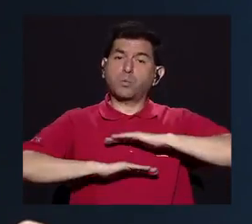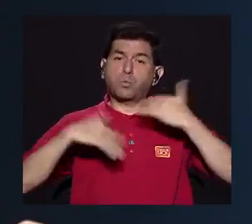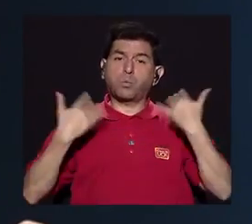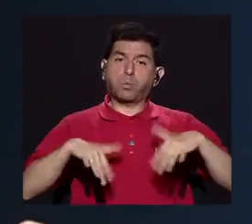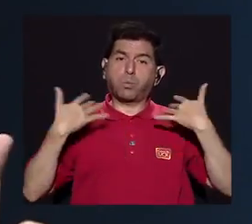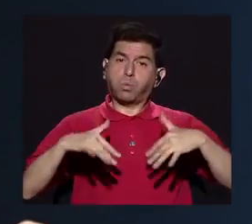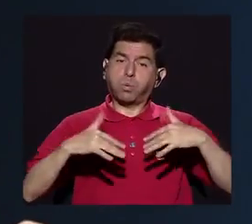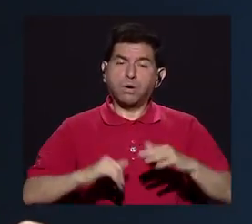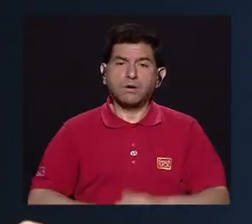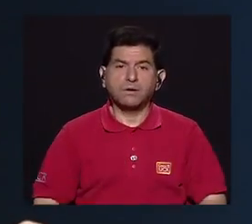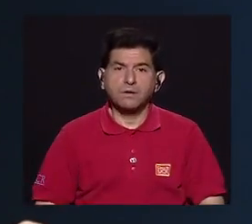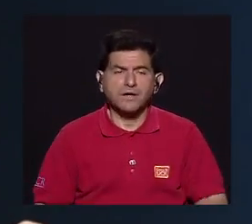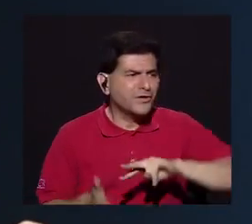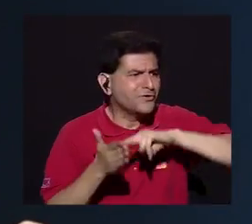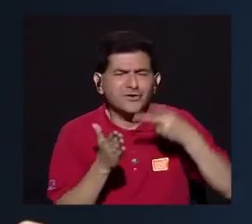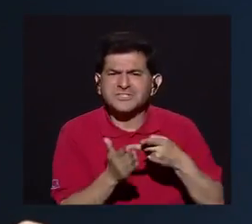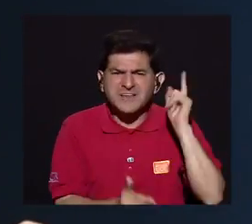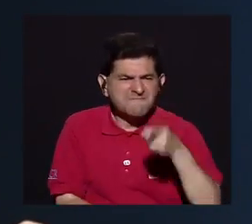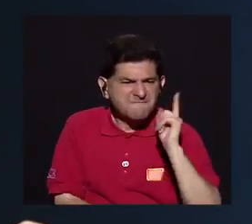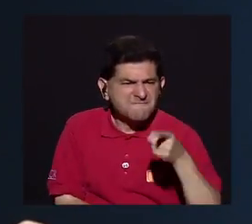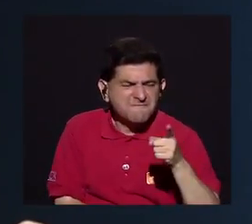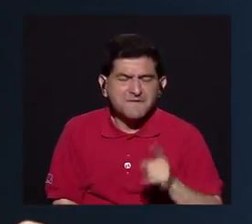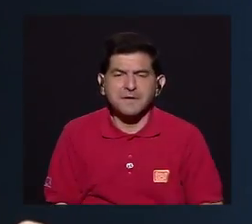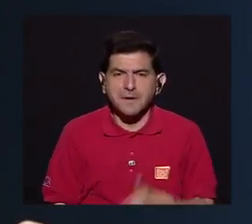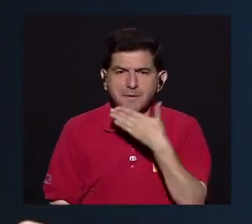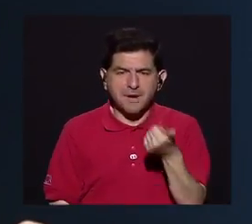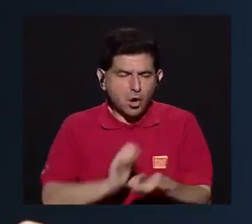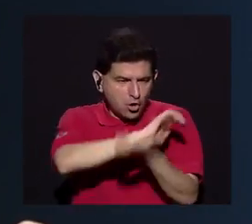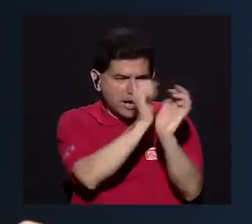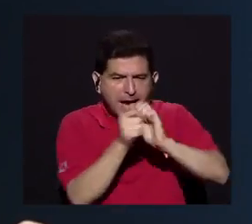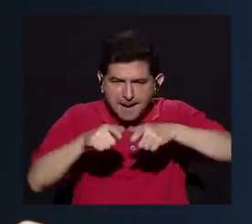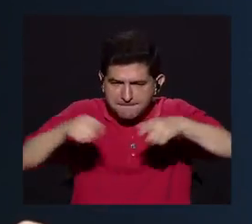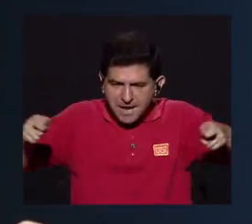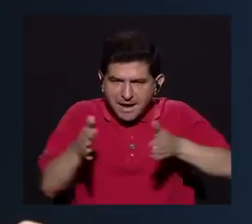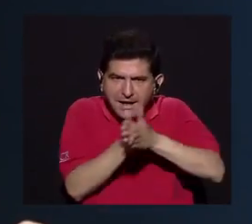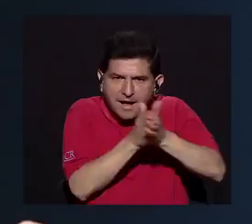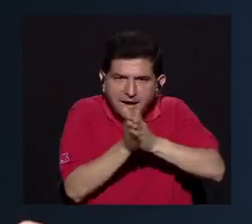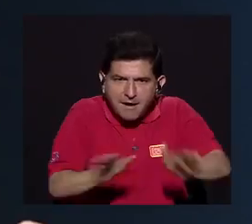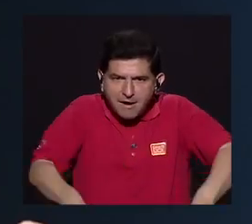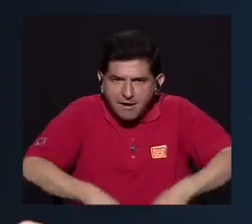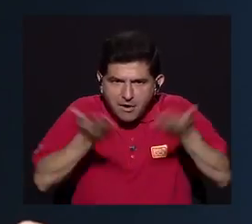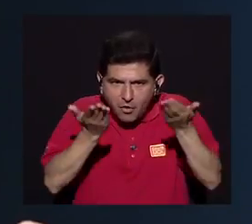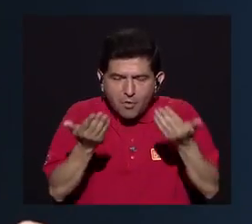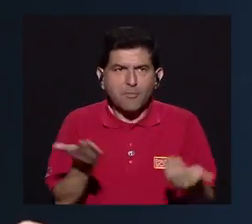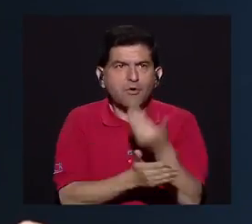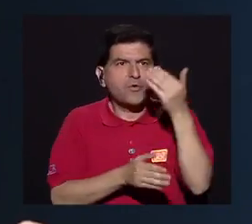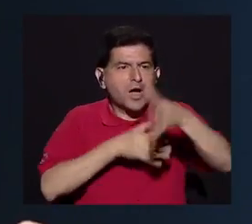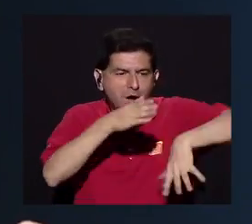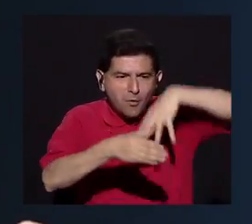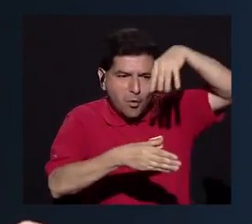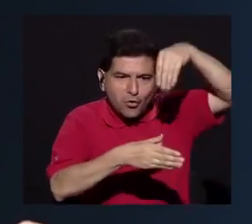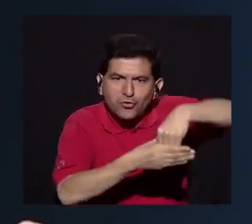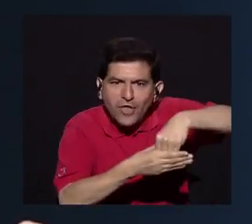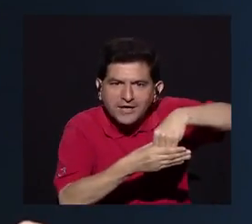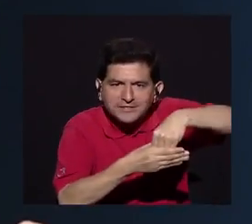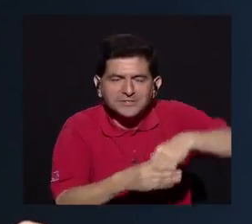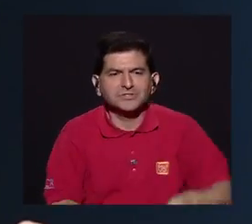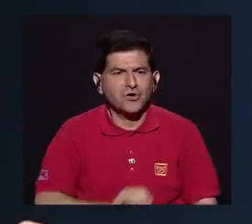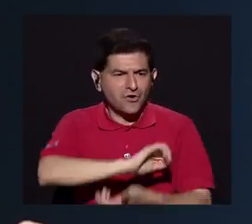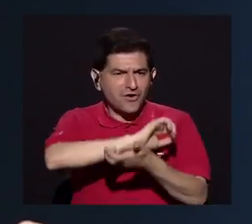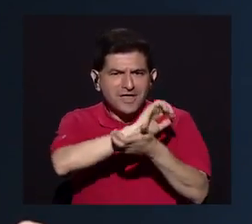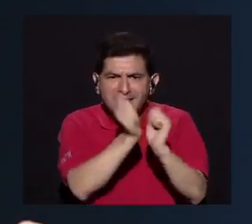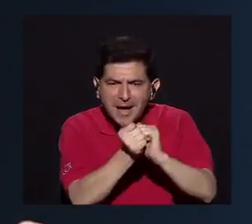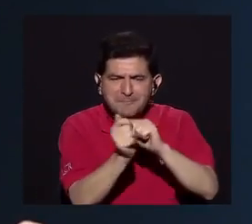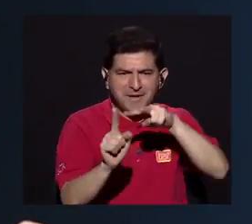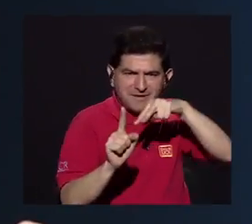Entonces, más que el reproche, la redimensión. ¿Cómo podemos aprovechar eso para crear un nuevo contexto y también romper